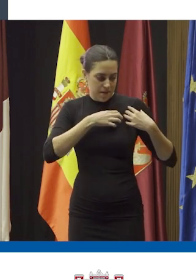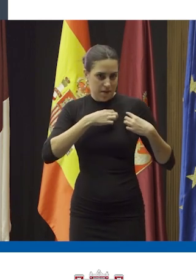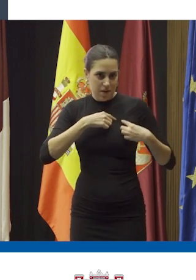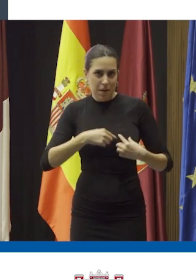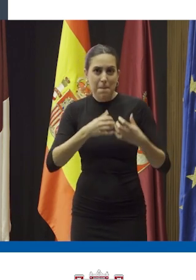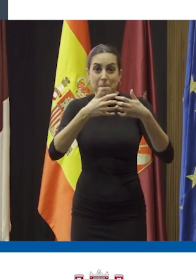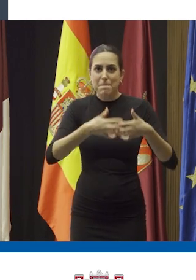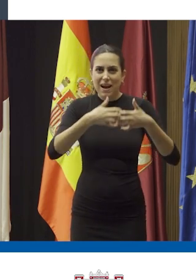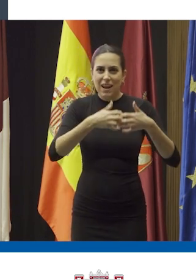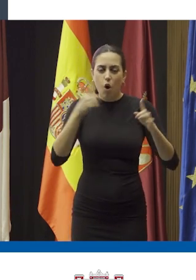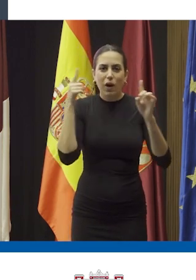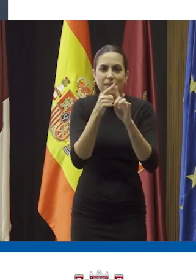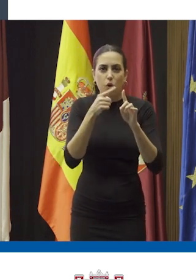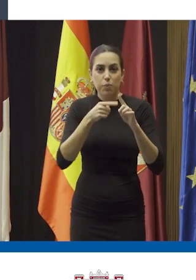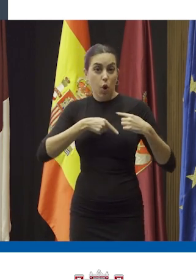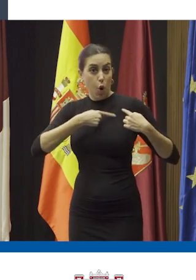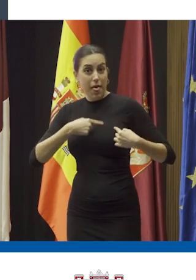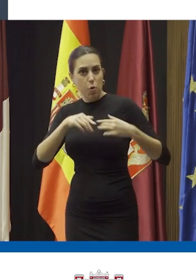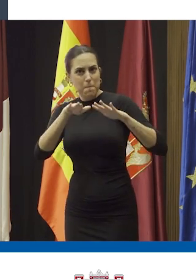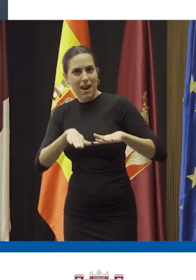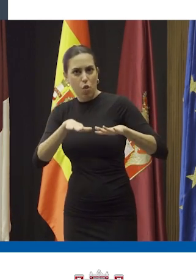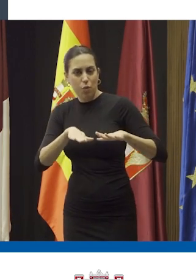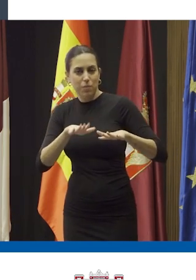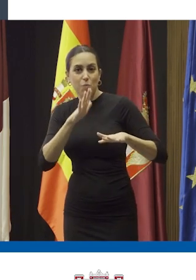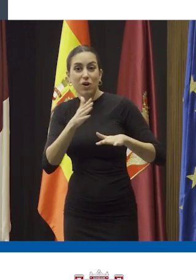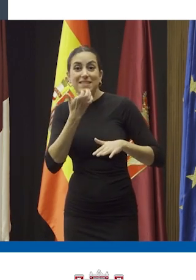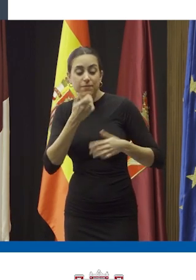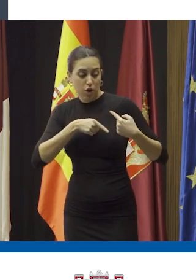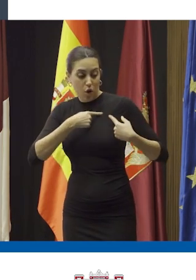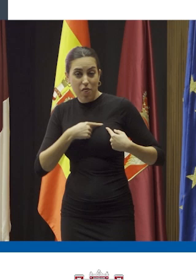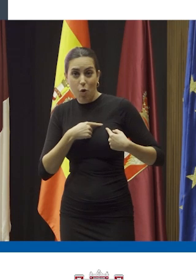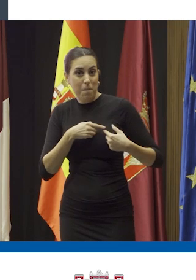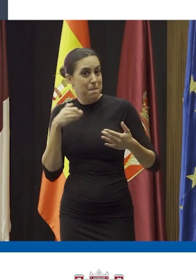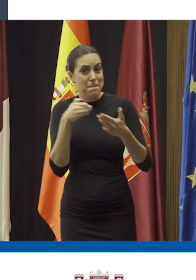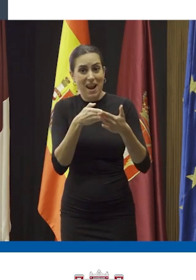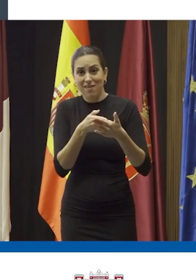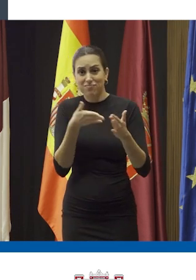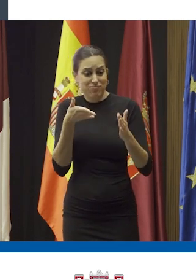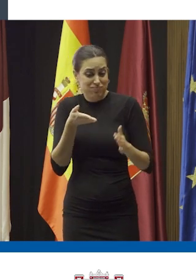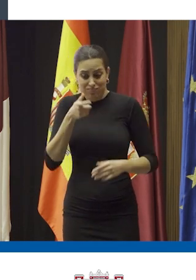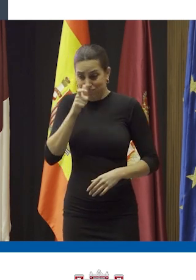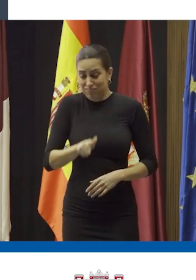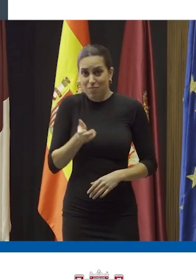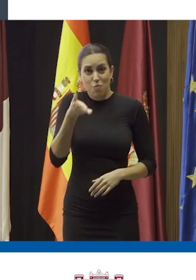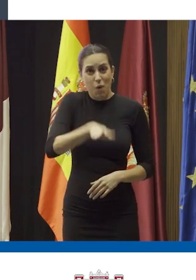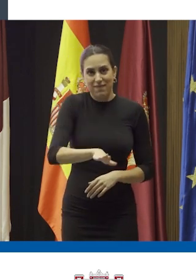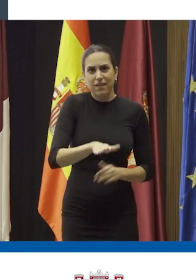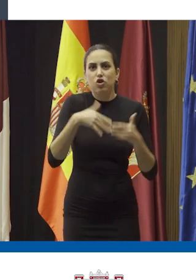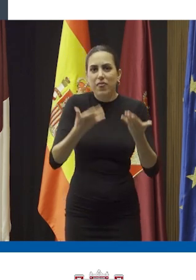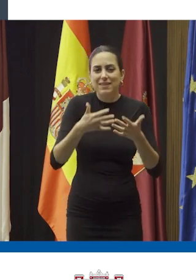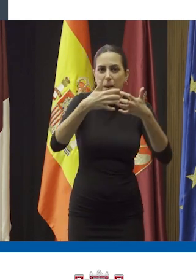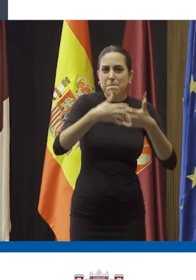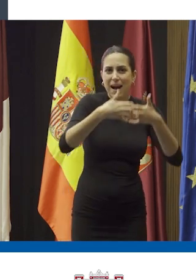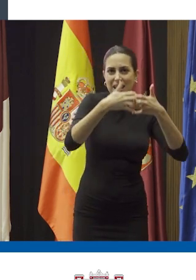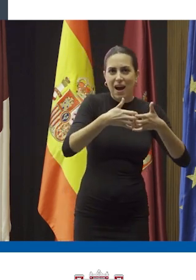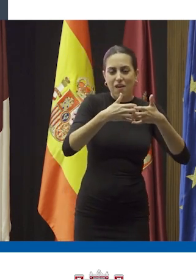mientras que está parado. Corazón parado es muerte. Si no se utiliza la máquina que es capaz de sustituir la